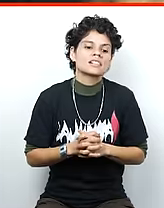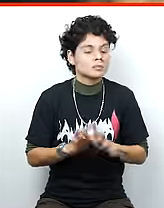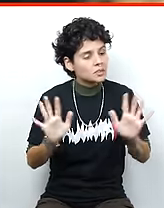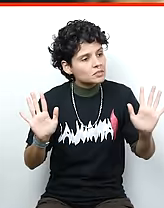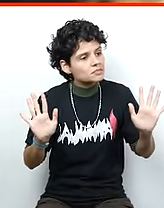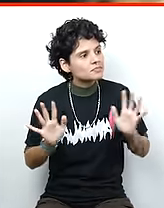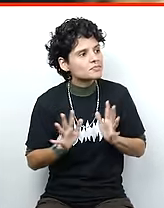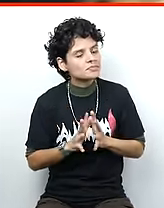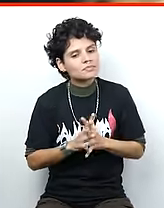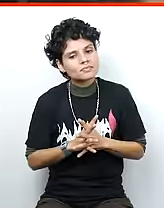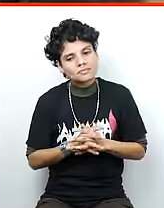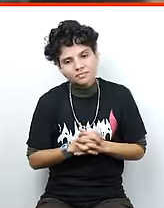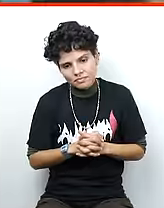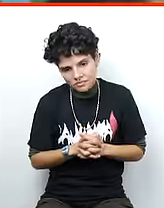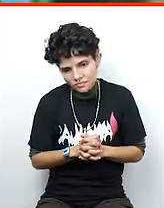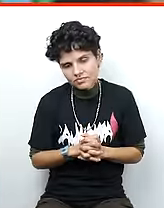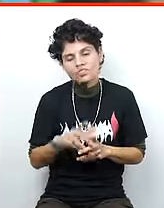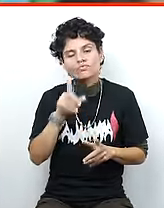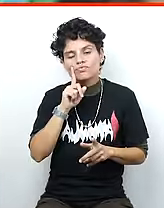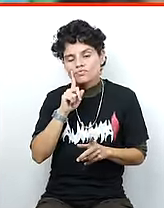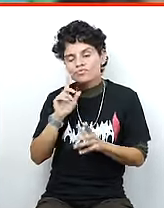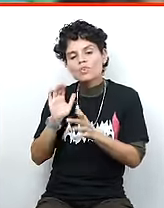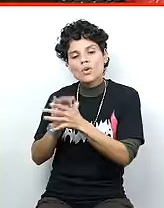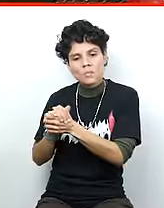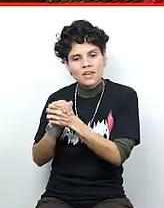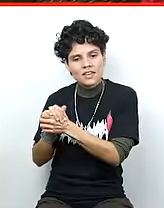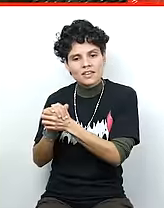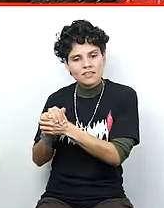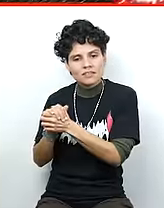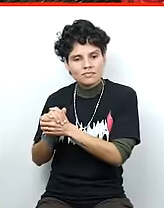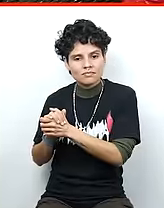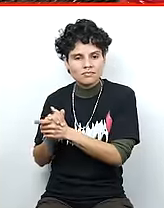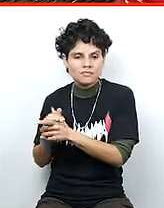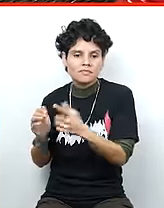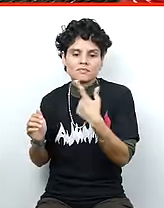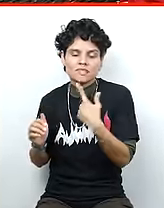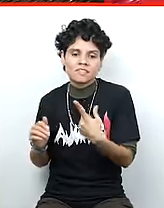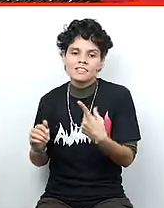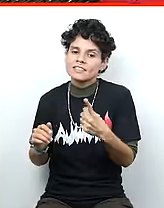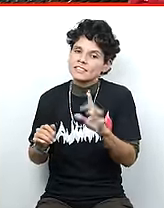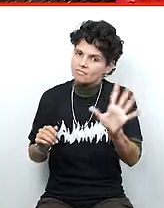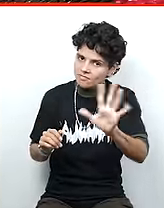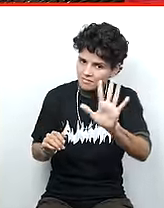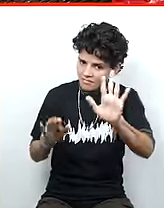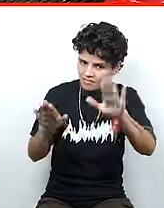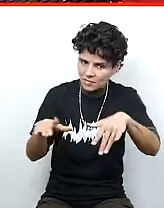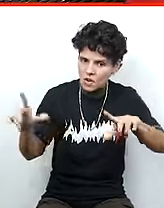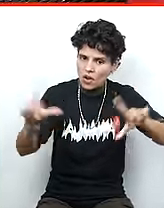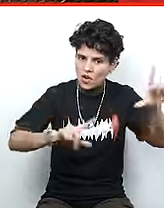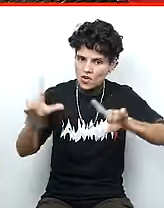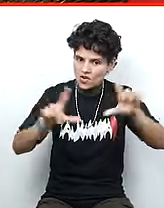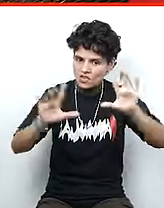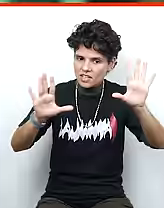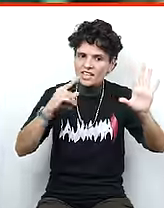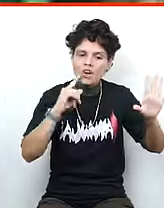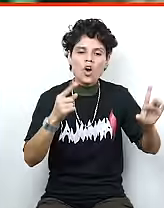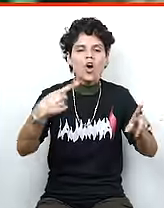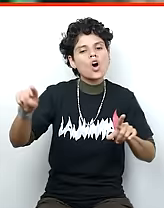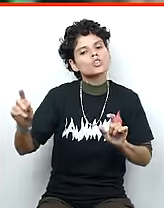Estoy mal. Y hice este socio y el equipo que es más, porque igual no se habían drogado. Ajá. Entonces el equipo que estaba